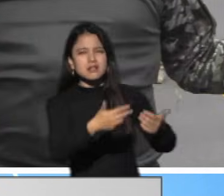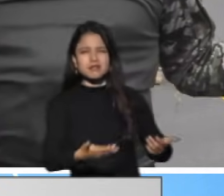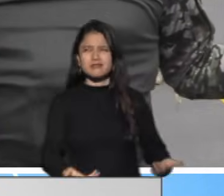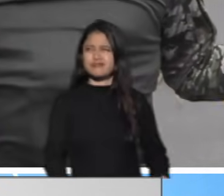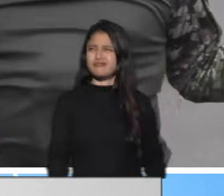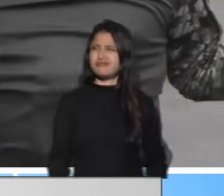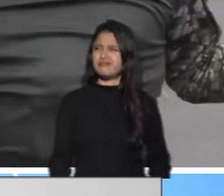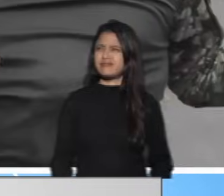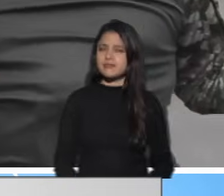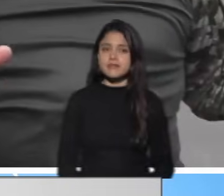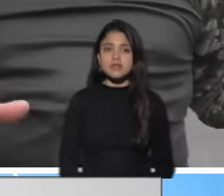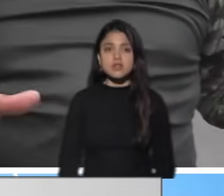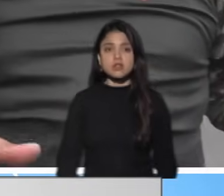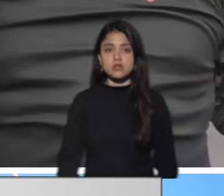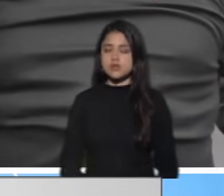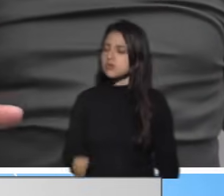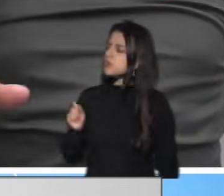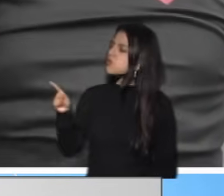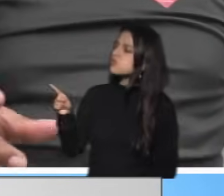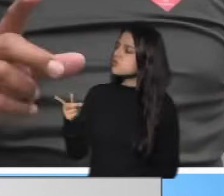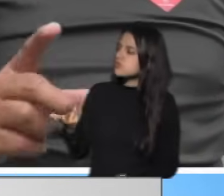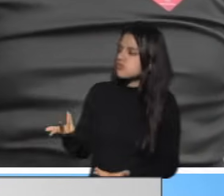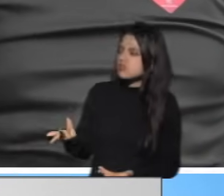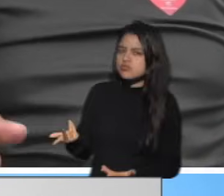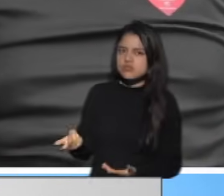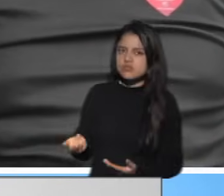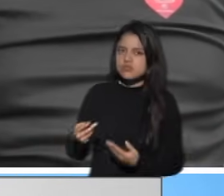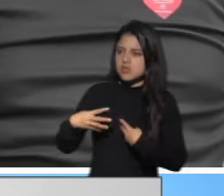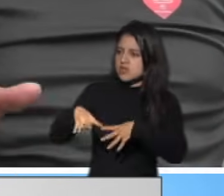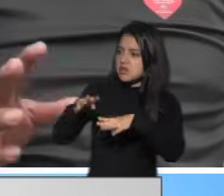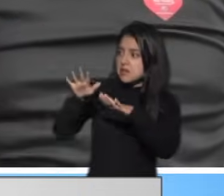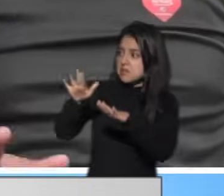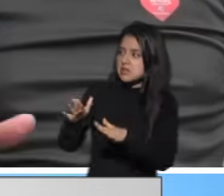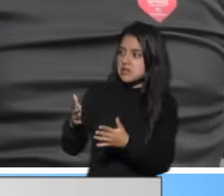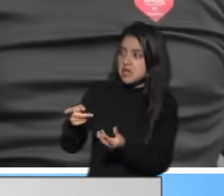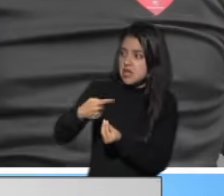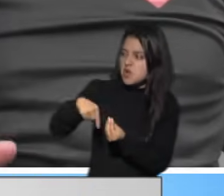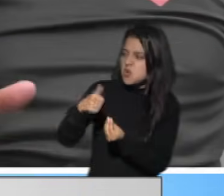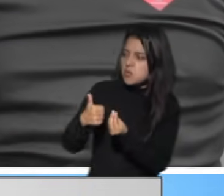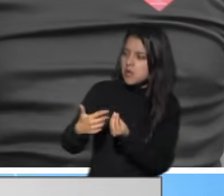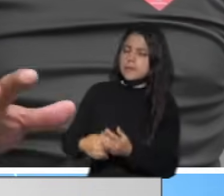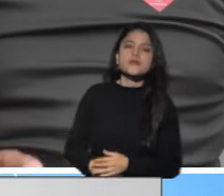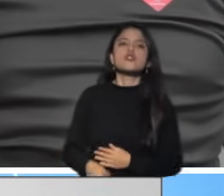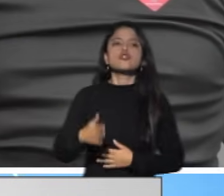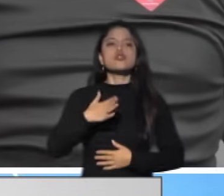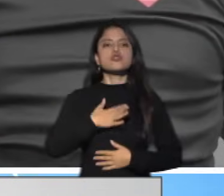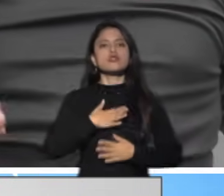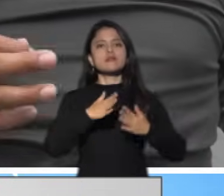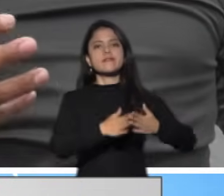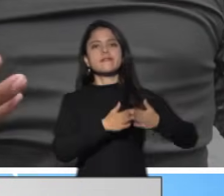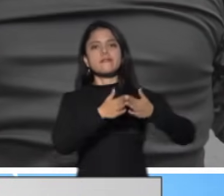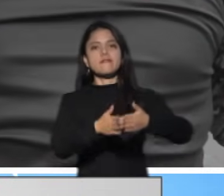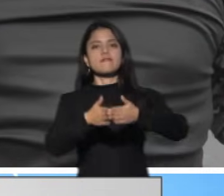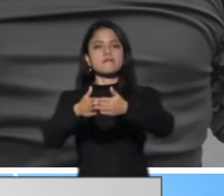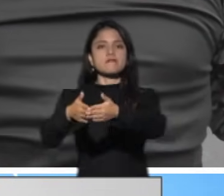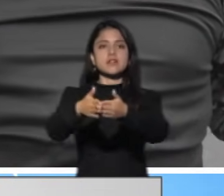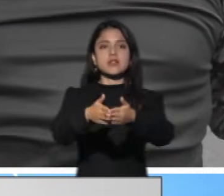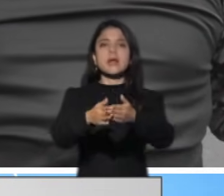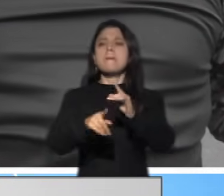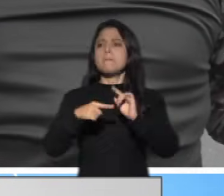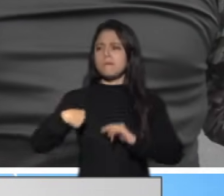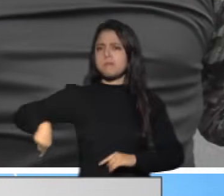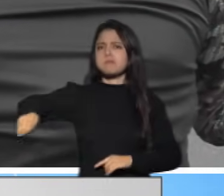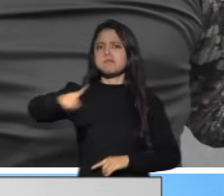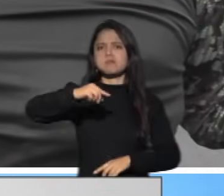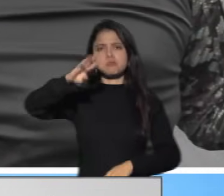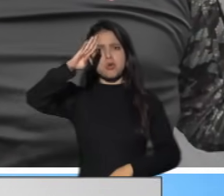son soldados e infantes de marina retirados, pero aquí hay oficiales, suboficiales, policías y personal civil